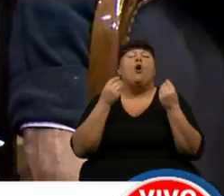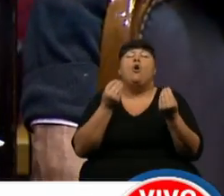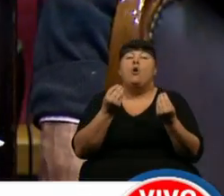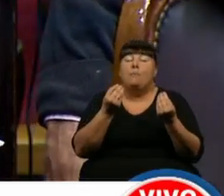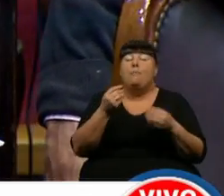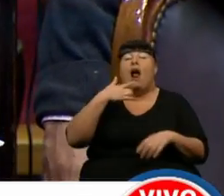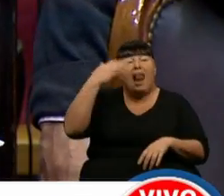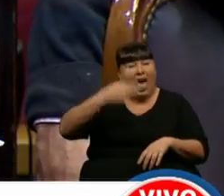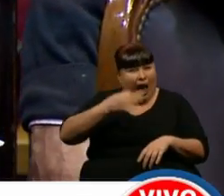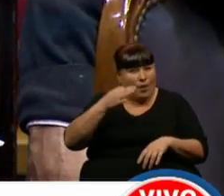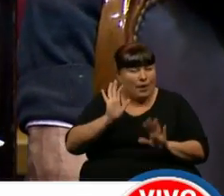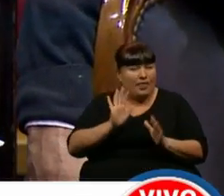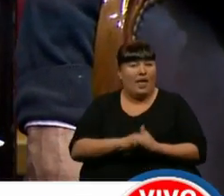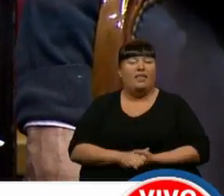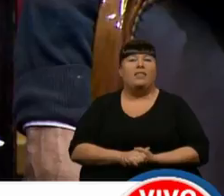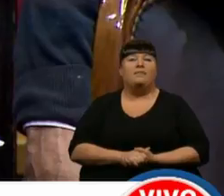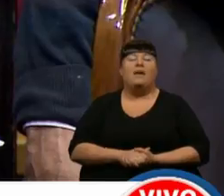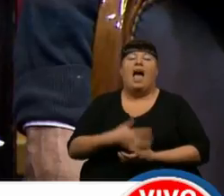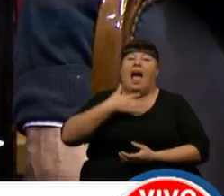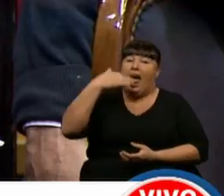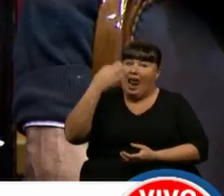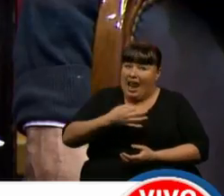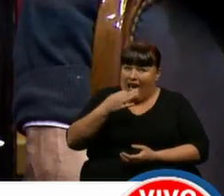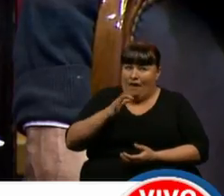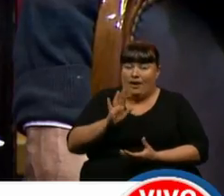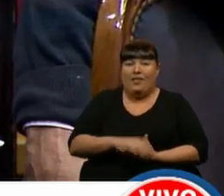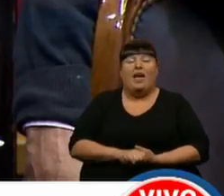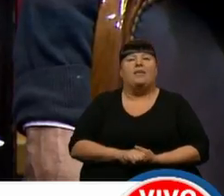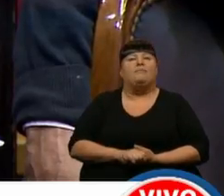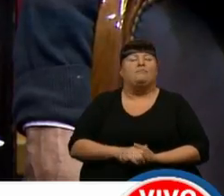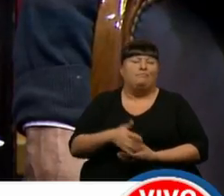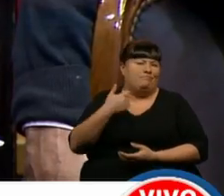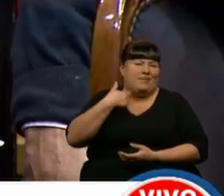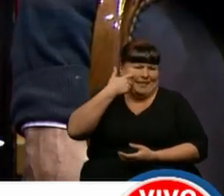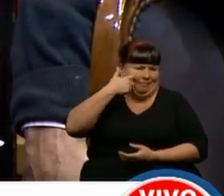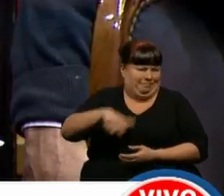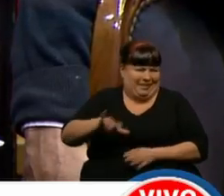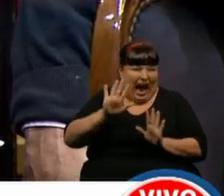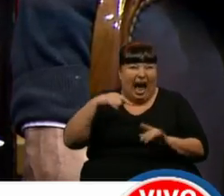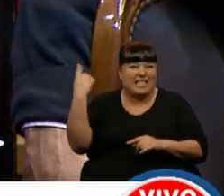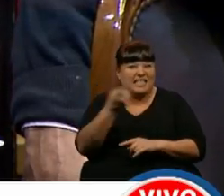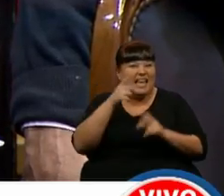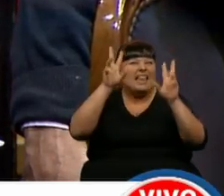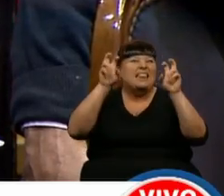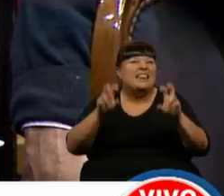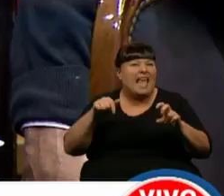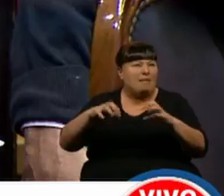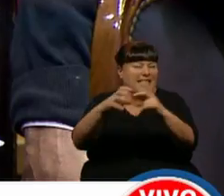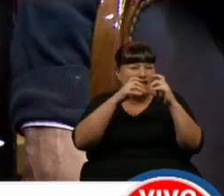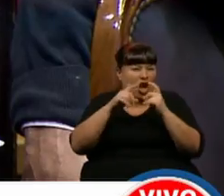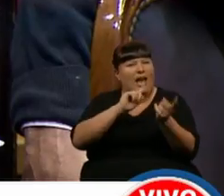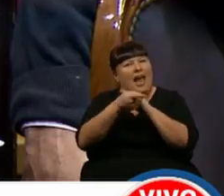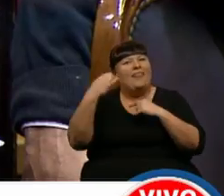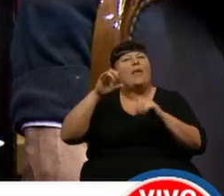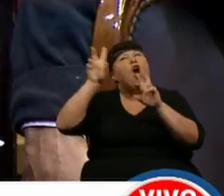la verdad la verdad es que ya bastante vergüenza verdad que estamos tratando los temas que vamos a tratar hoy en